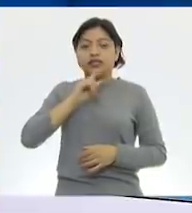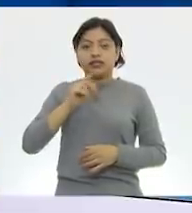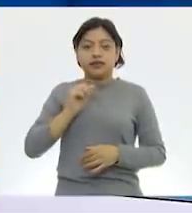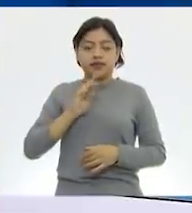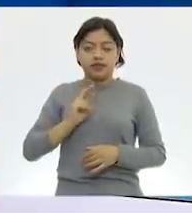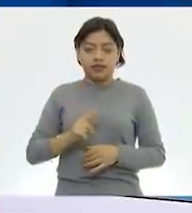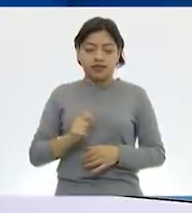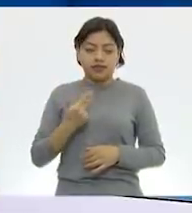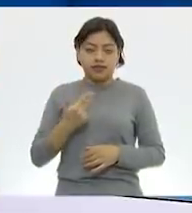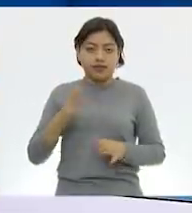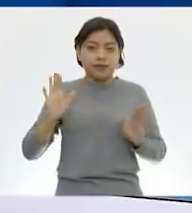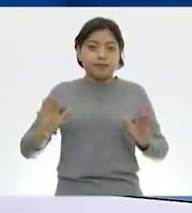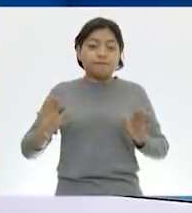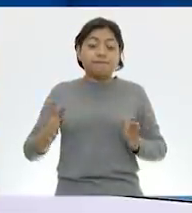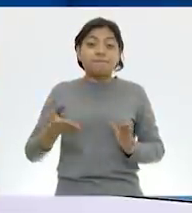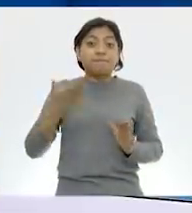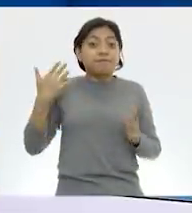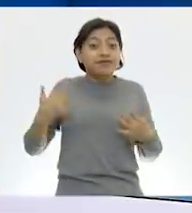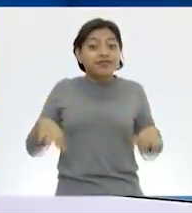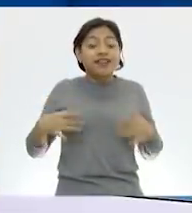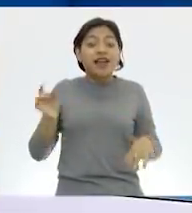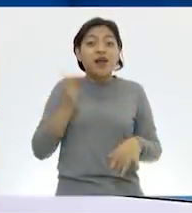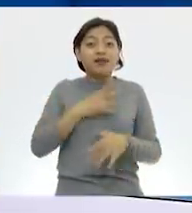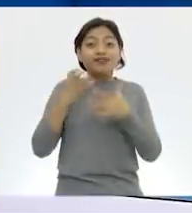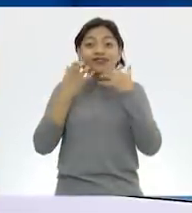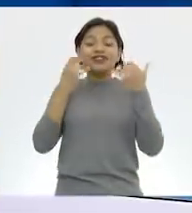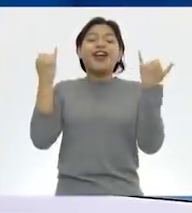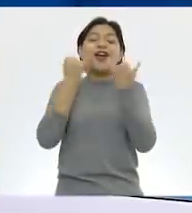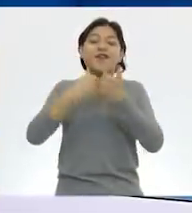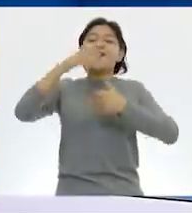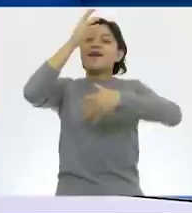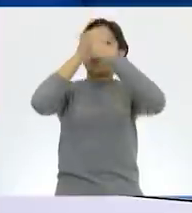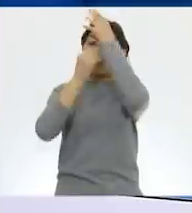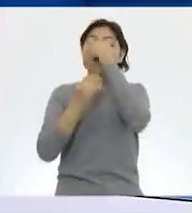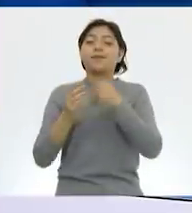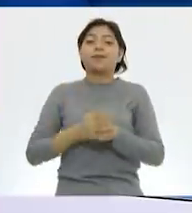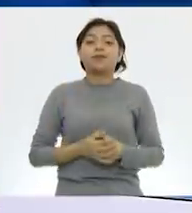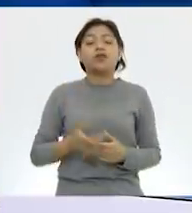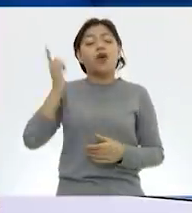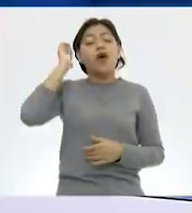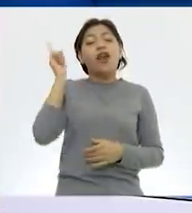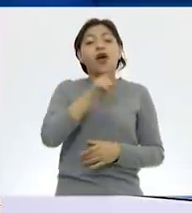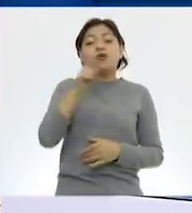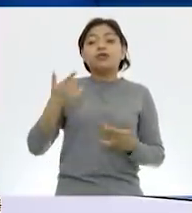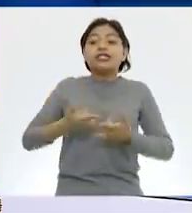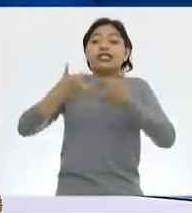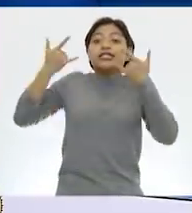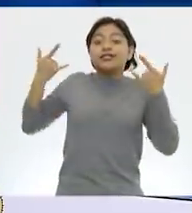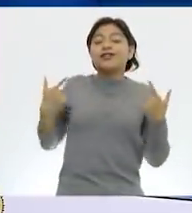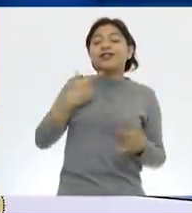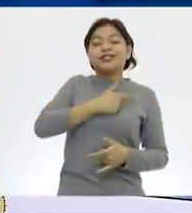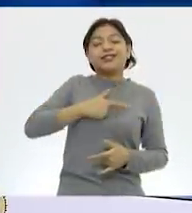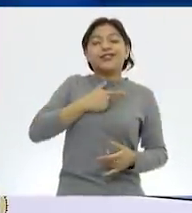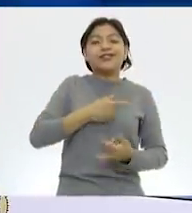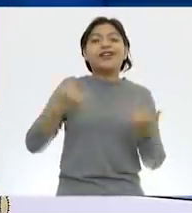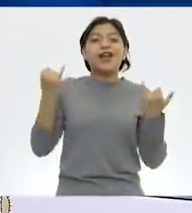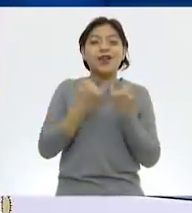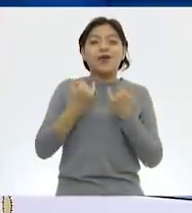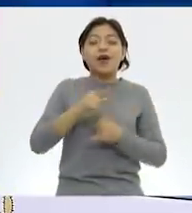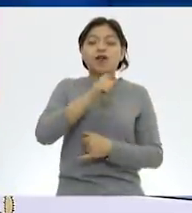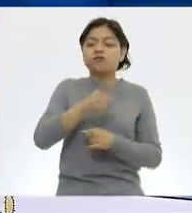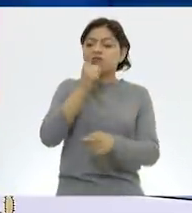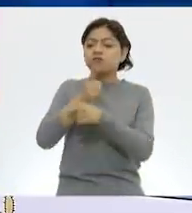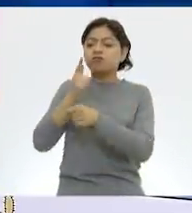Ha sido una sesión de miedo y aprendizaje. Y deseo que el cuento haya sido de tu agrado y que hayas logrado identificar